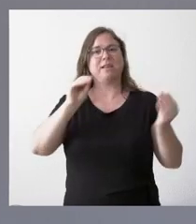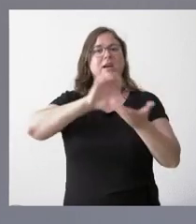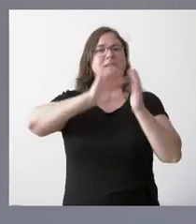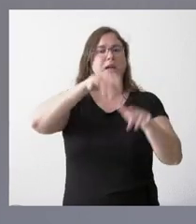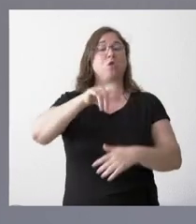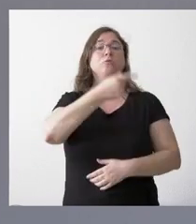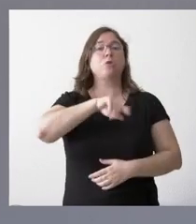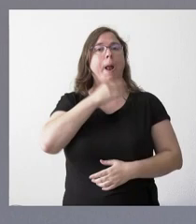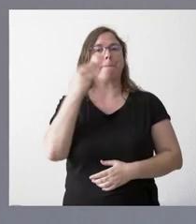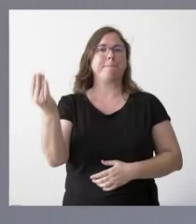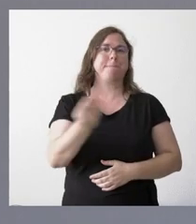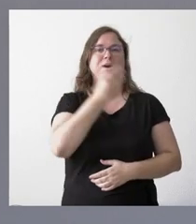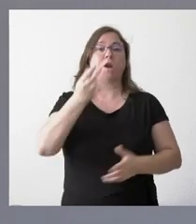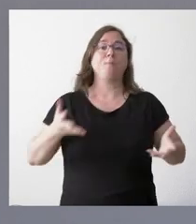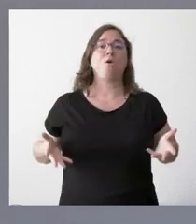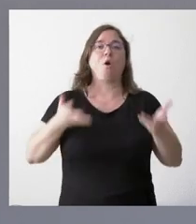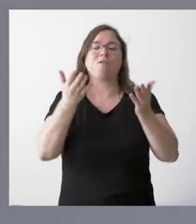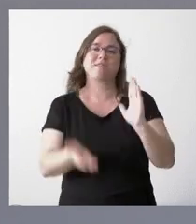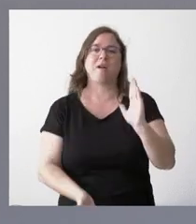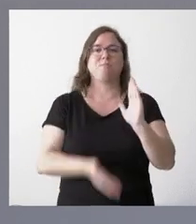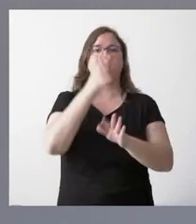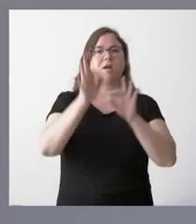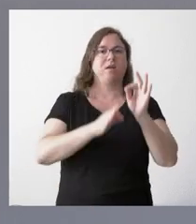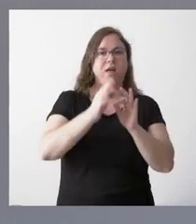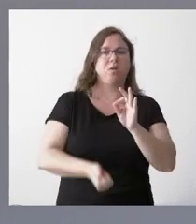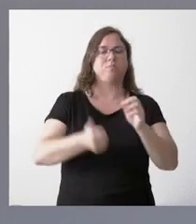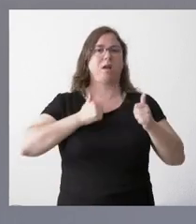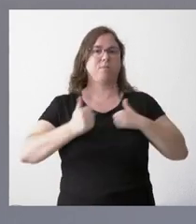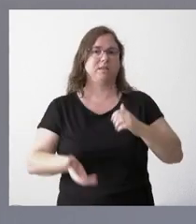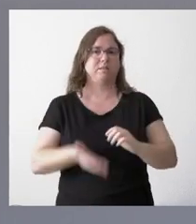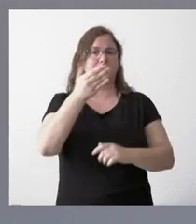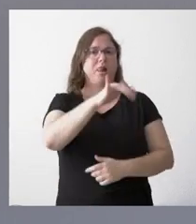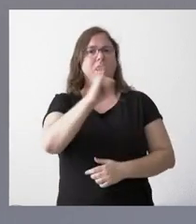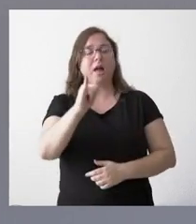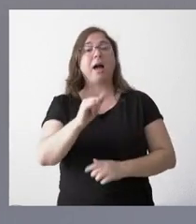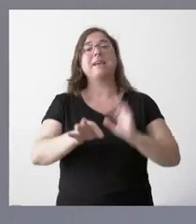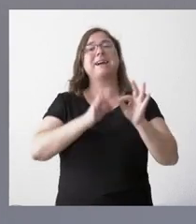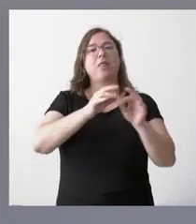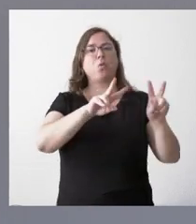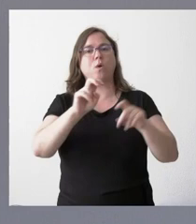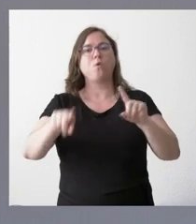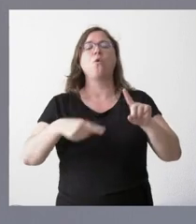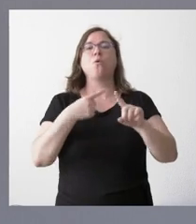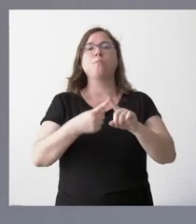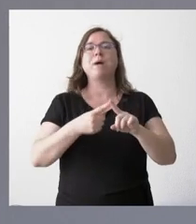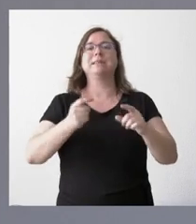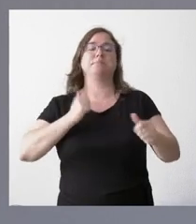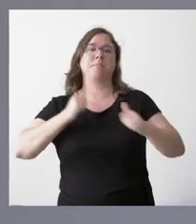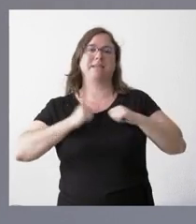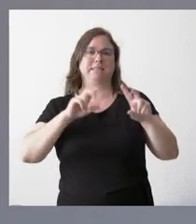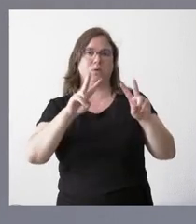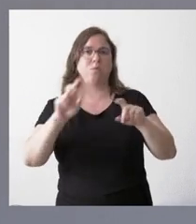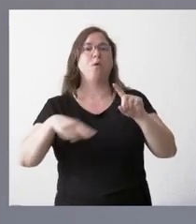caso es mejorar la oferta que nuestras universidades llevan a cabo, tanto en nuevos grados como en másteres universitarios, como